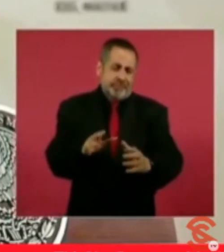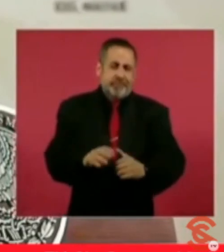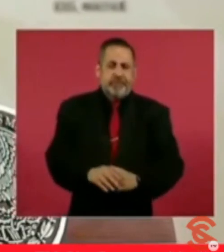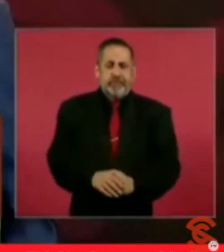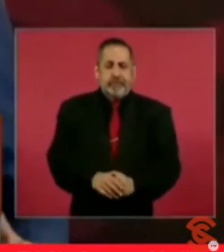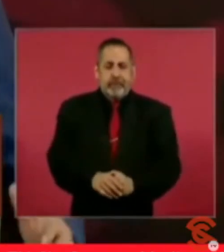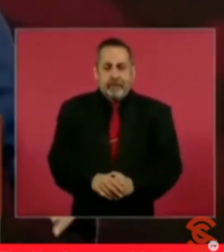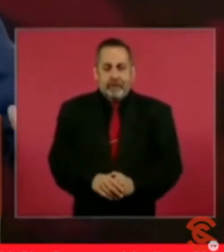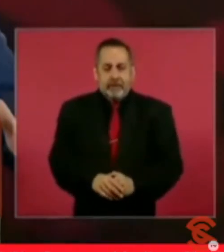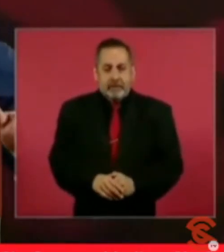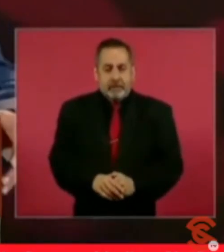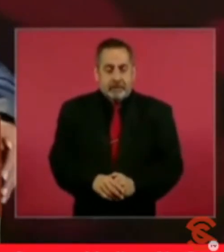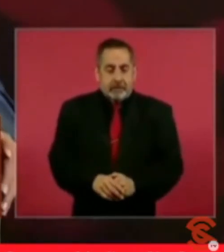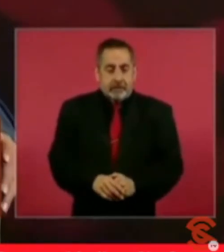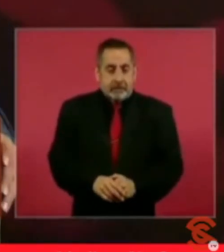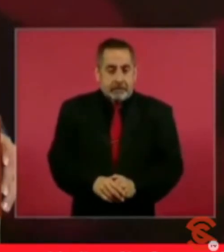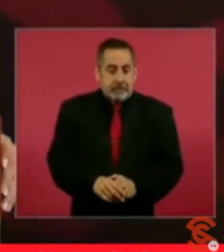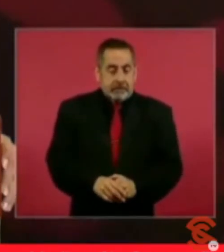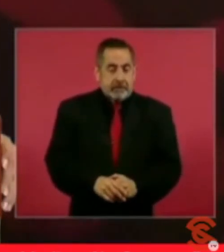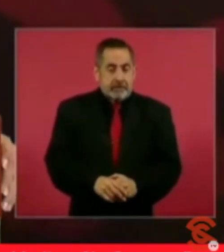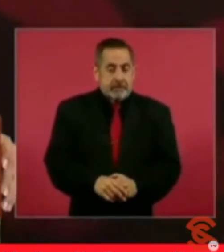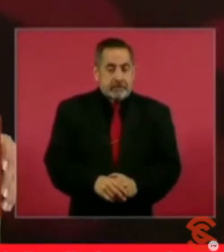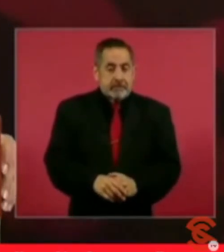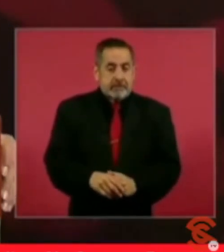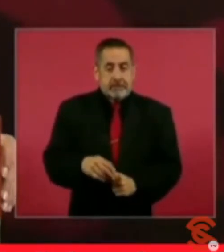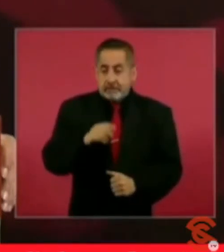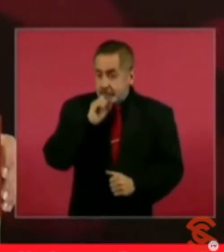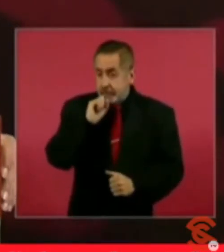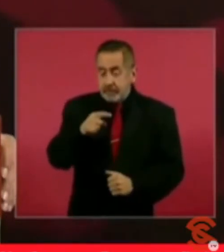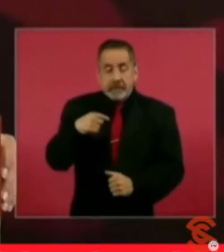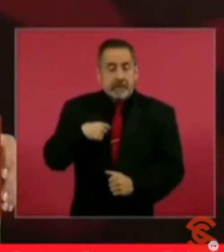Y a mí me toca también